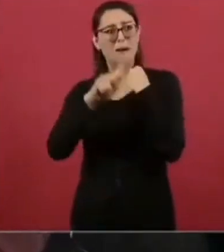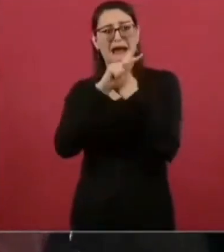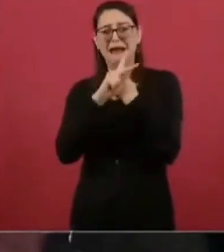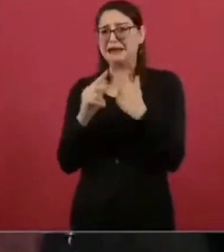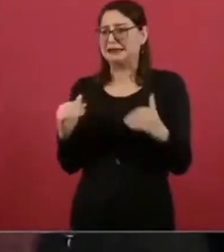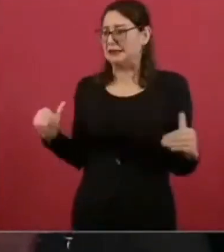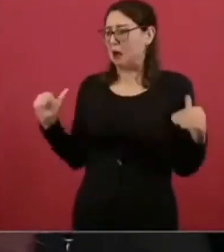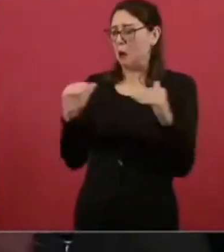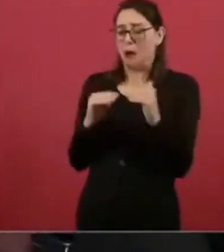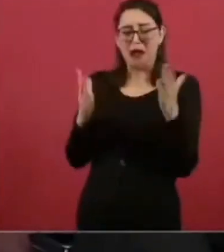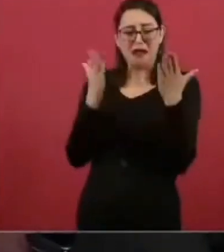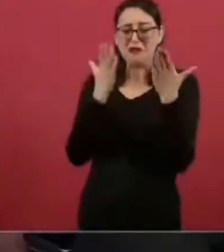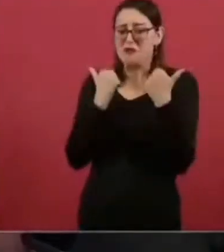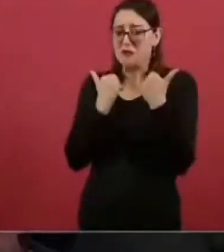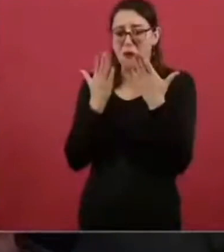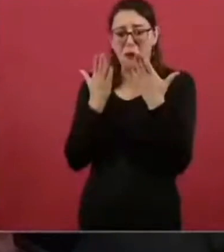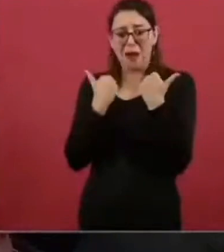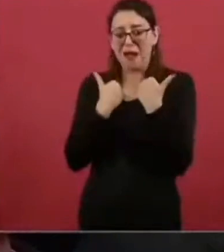Por eso cuando